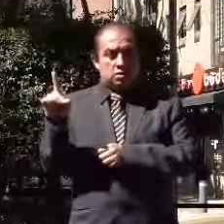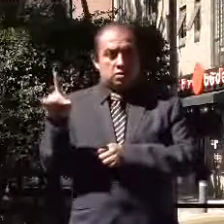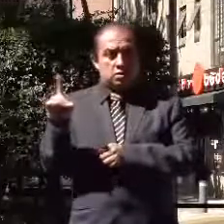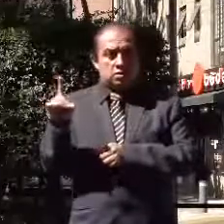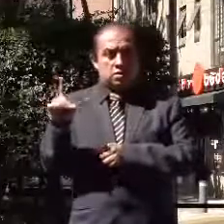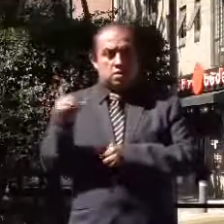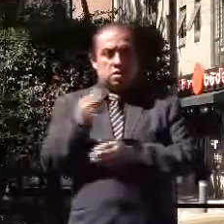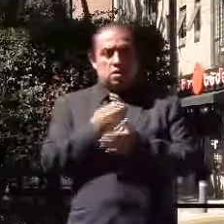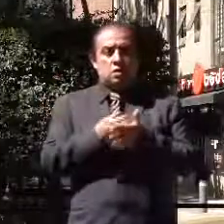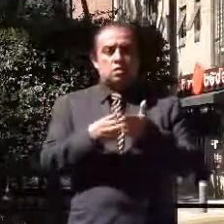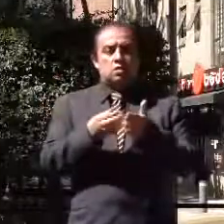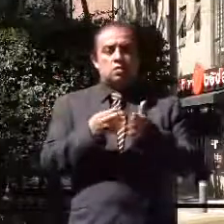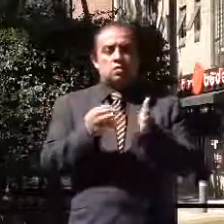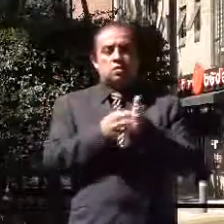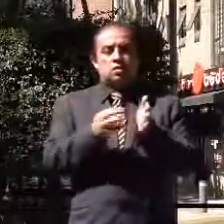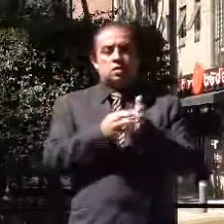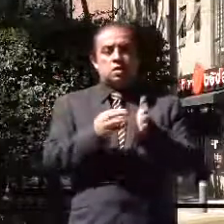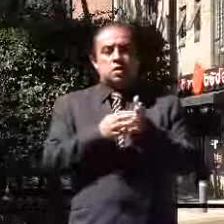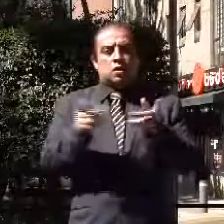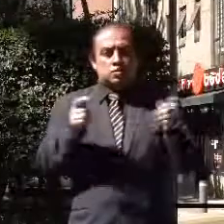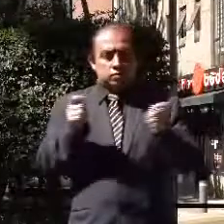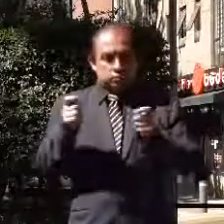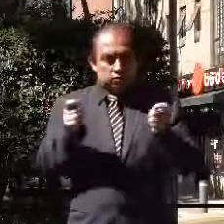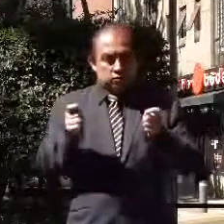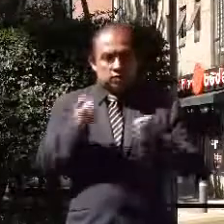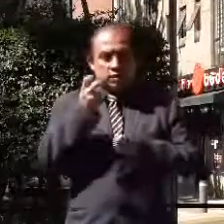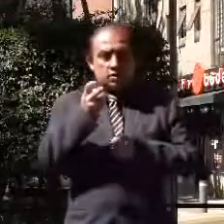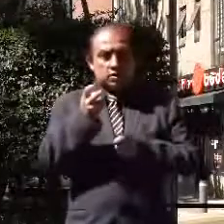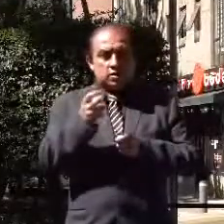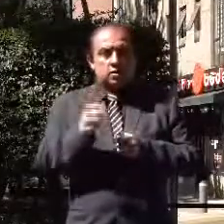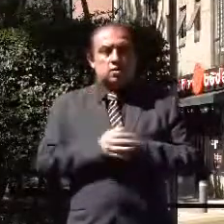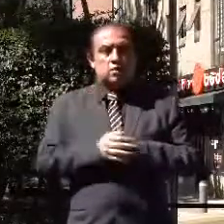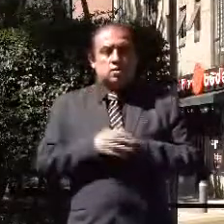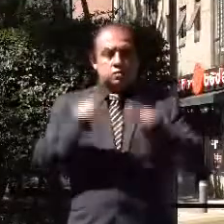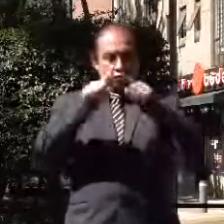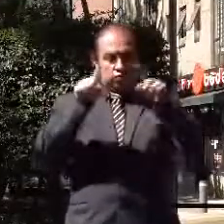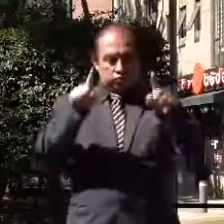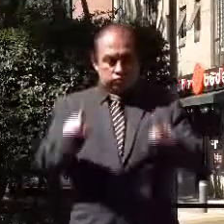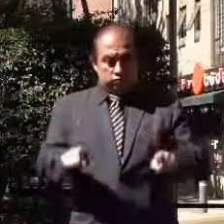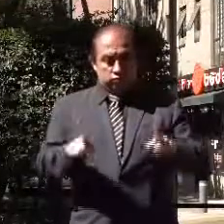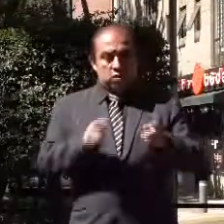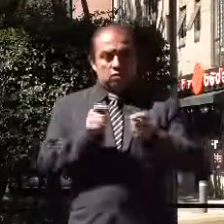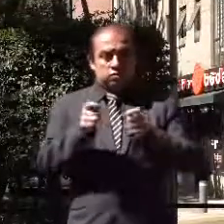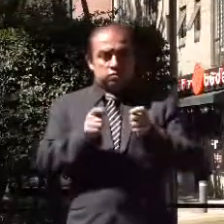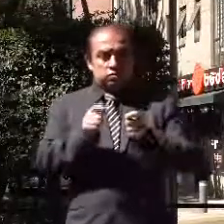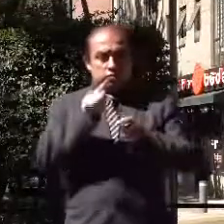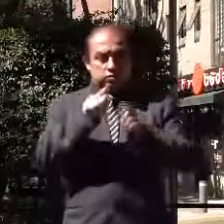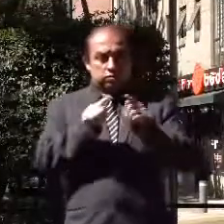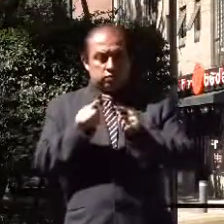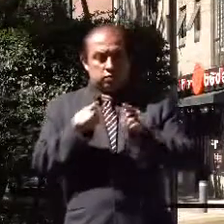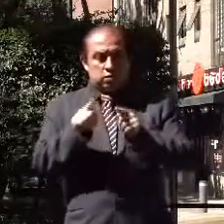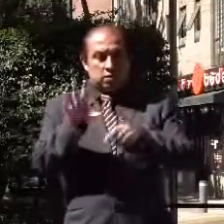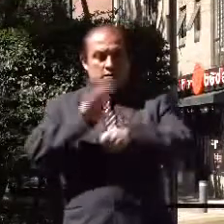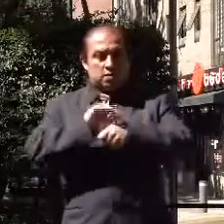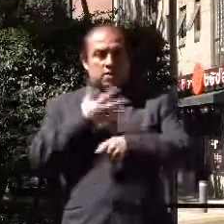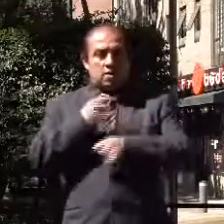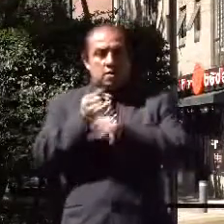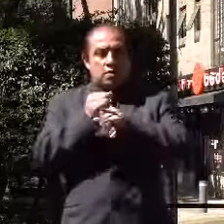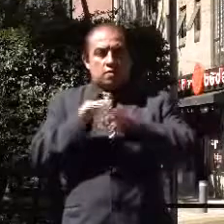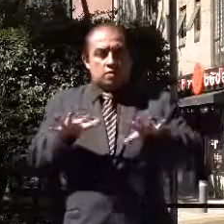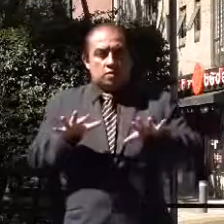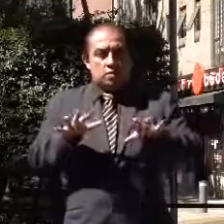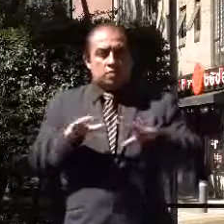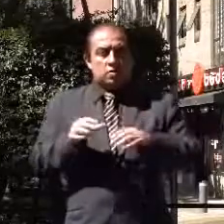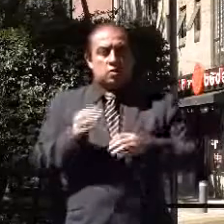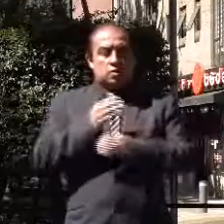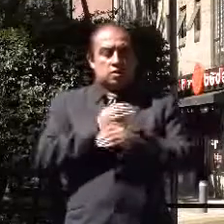la caja de control, el gabinete de control que nos permite tener la información de las